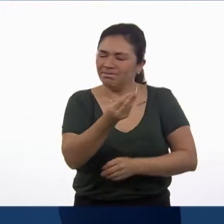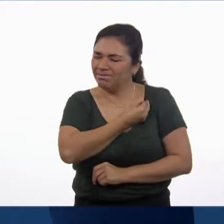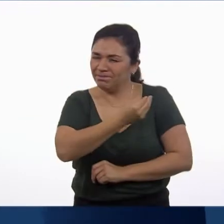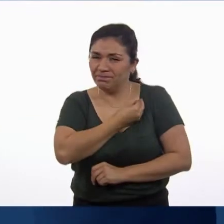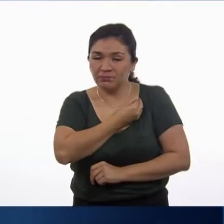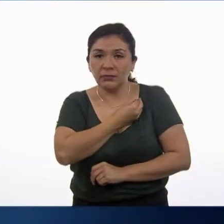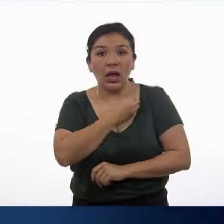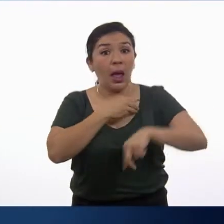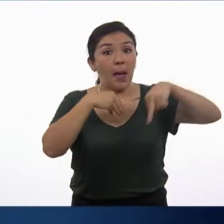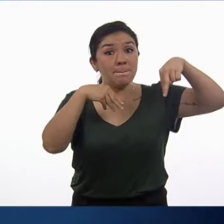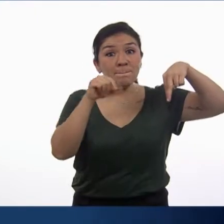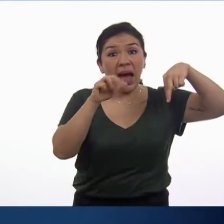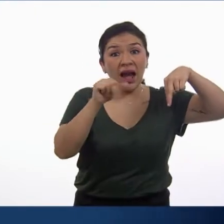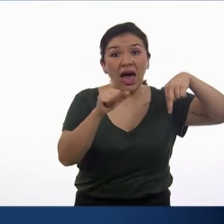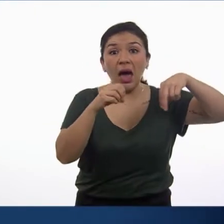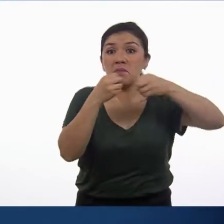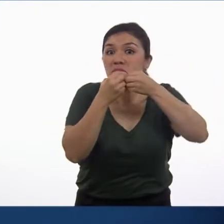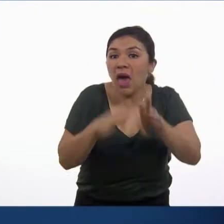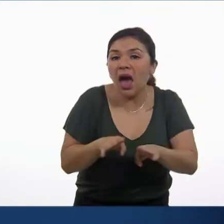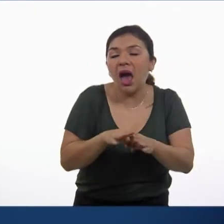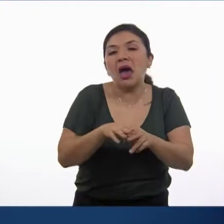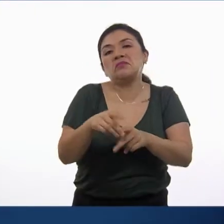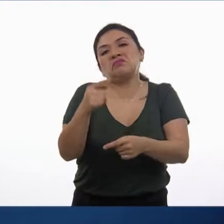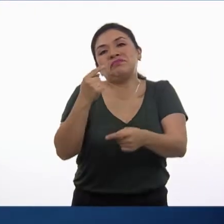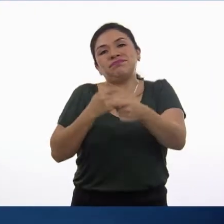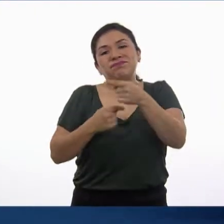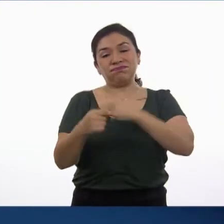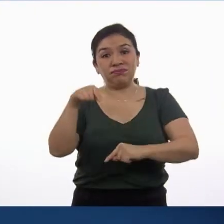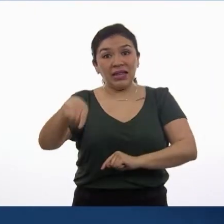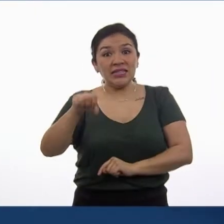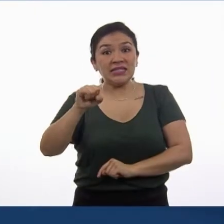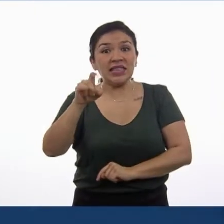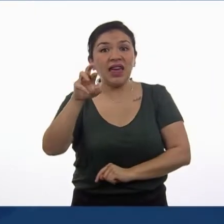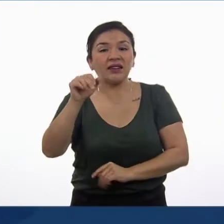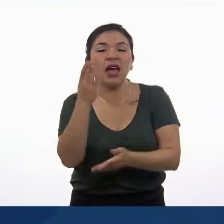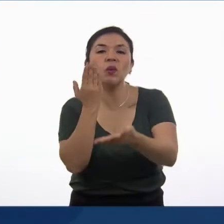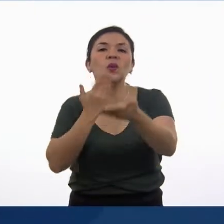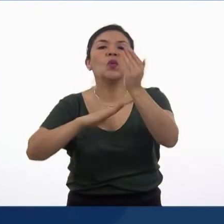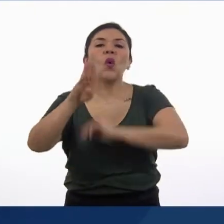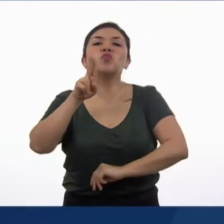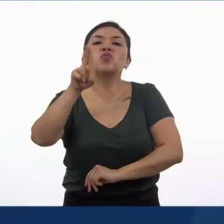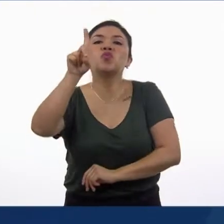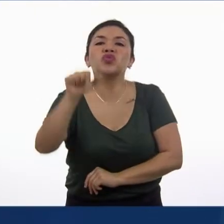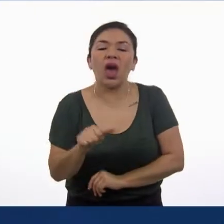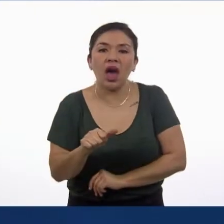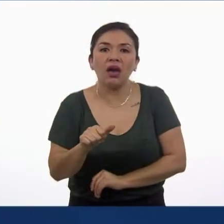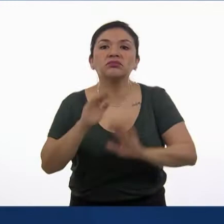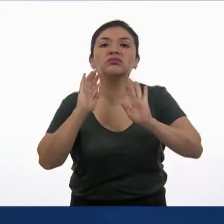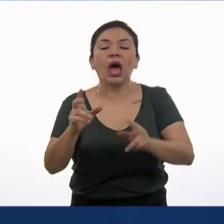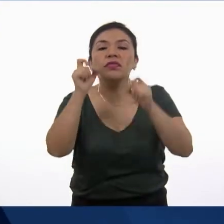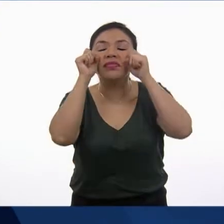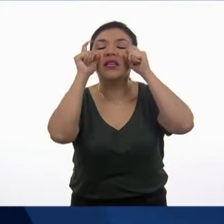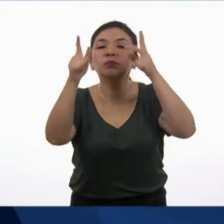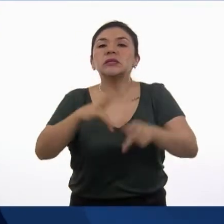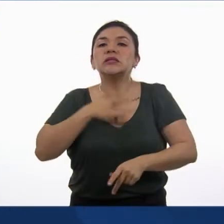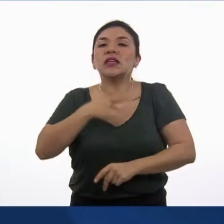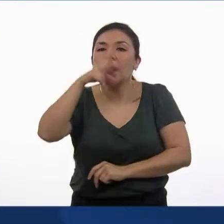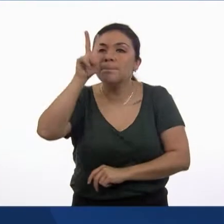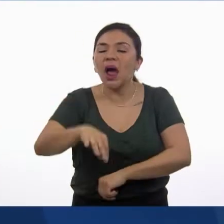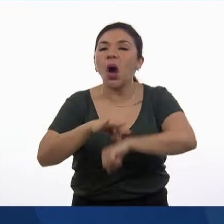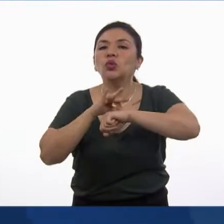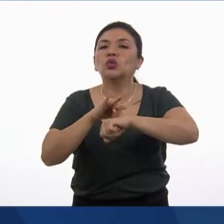Mara retrocede. Entonces, Siddhartha se convierte en Buda. Ha despertado a la verdadera naturaleza